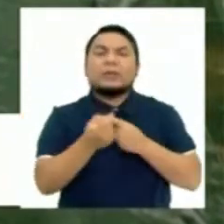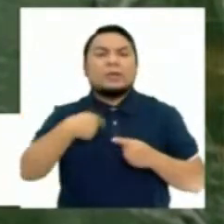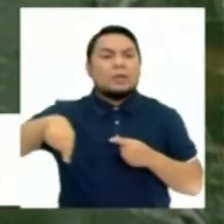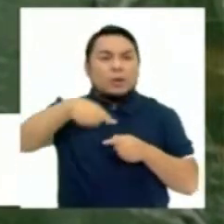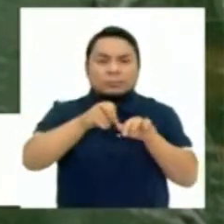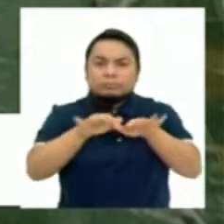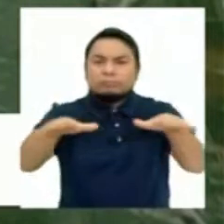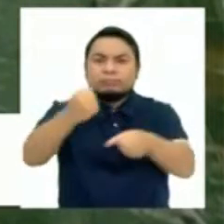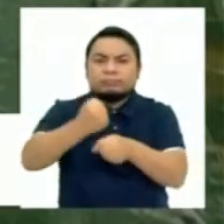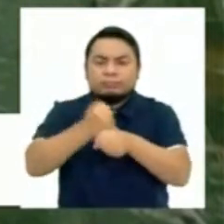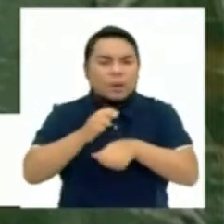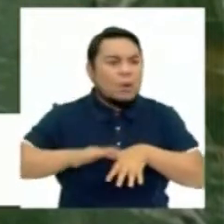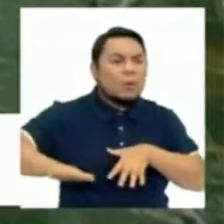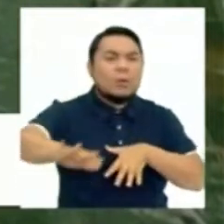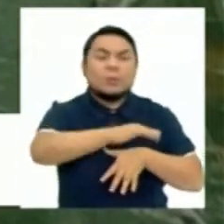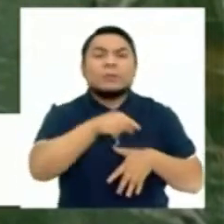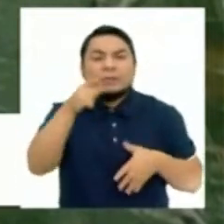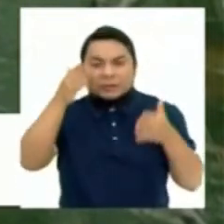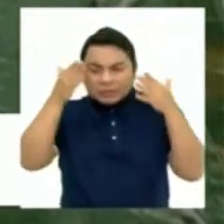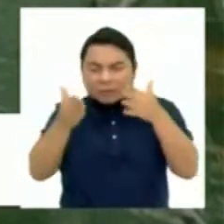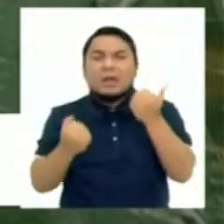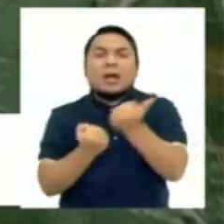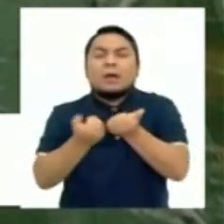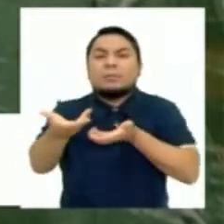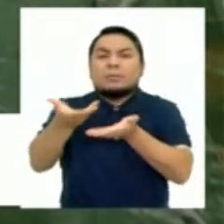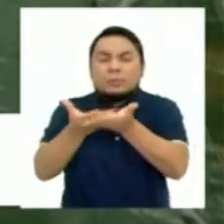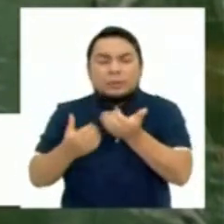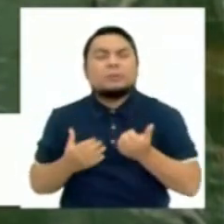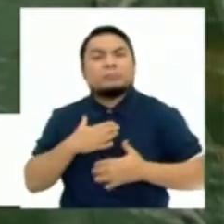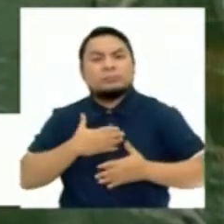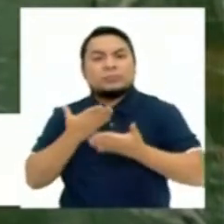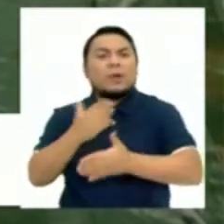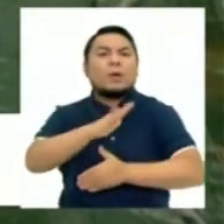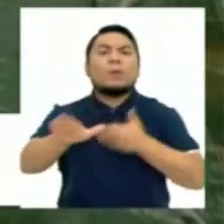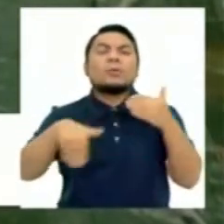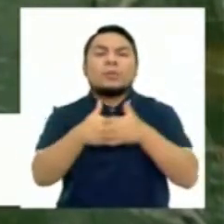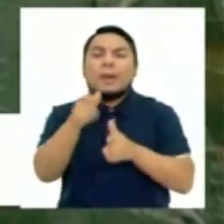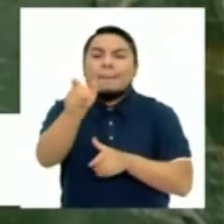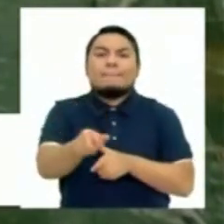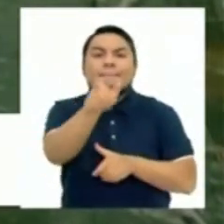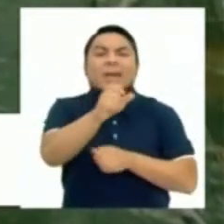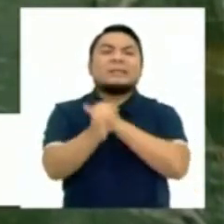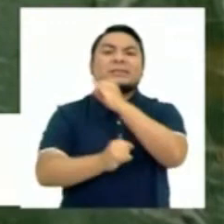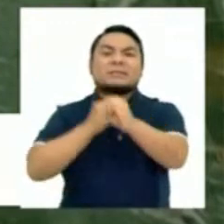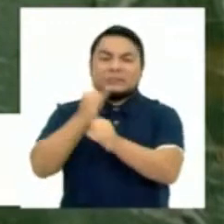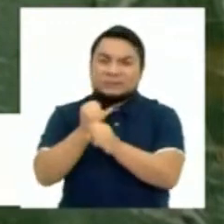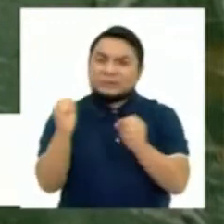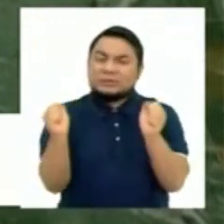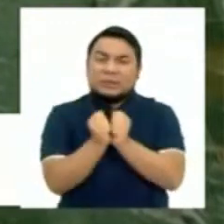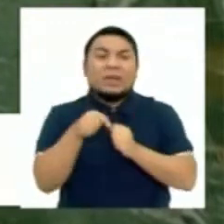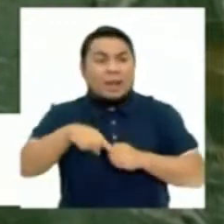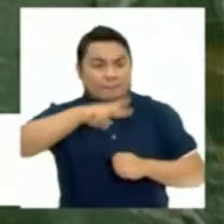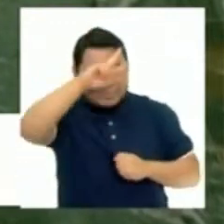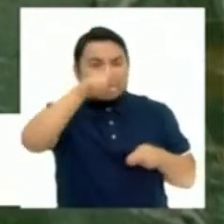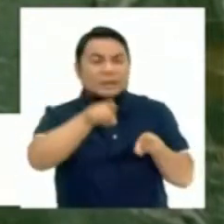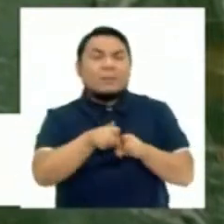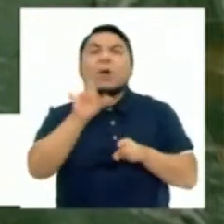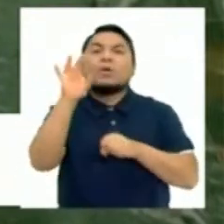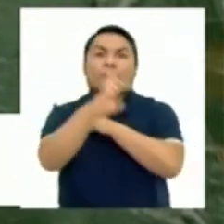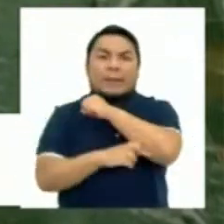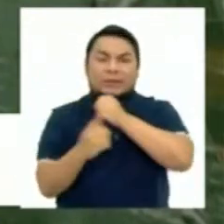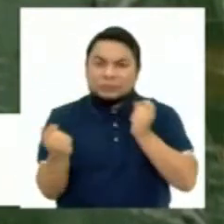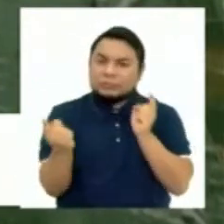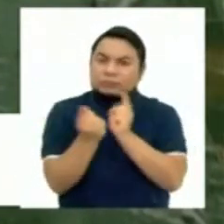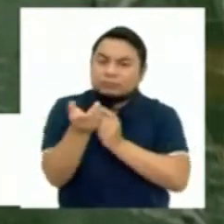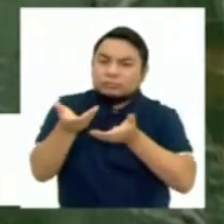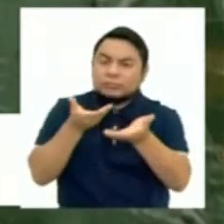descentralizada, que se orienta a una cooperación solidaria con todos los actores internacionales, estatales y no estatales.